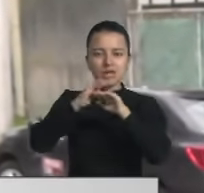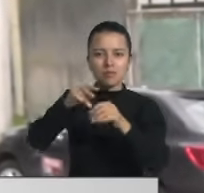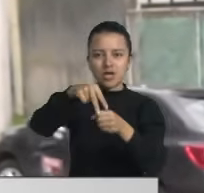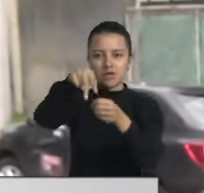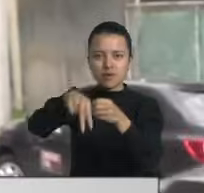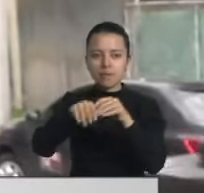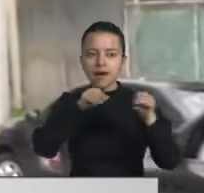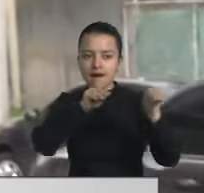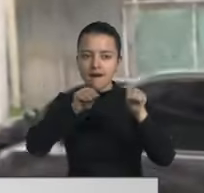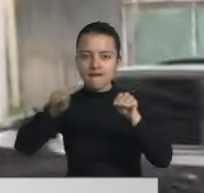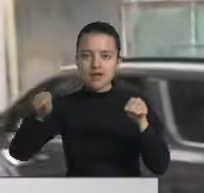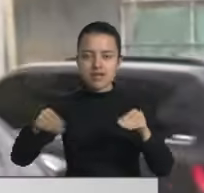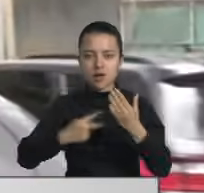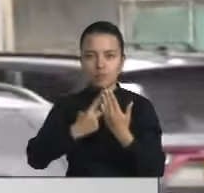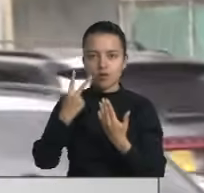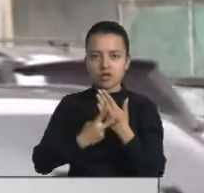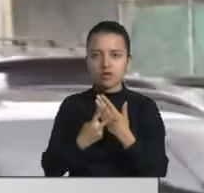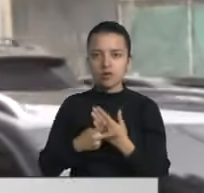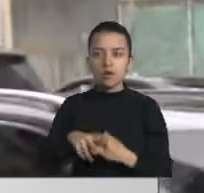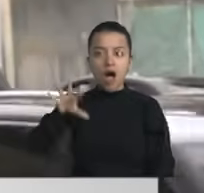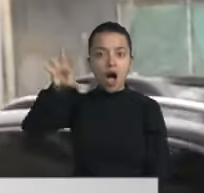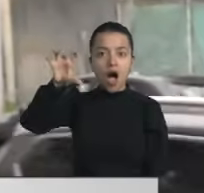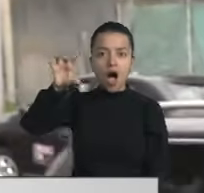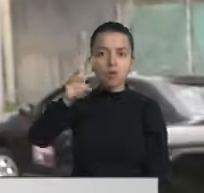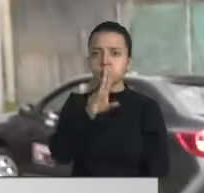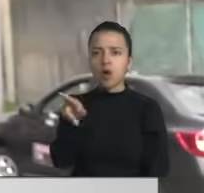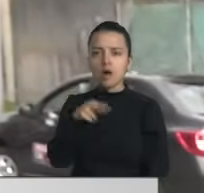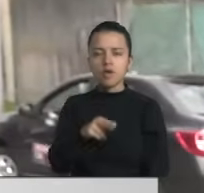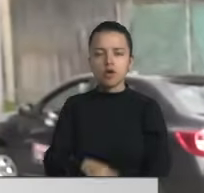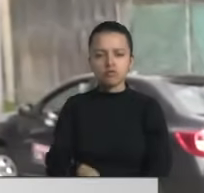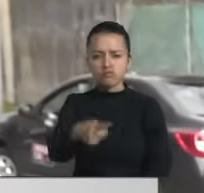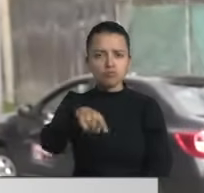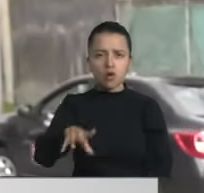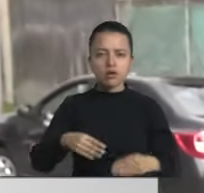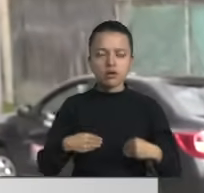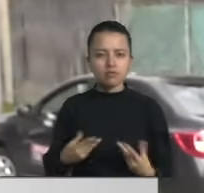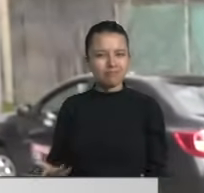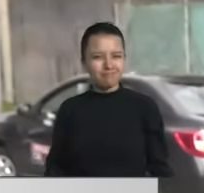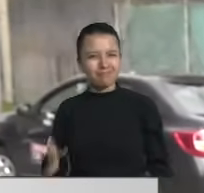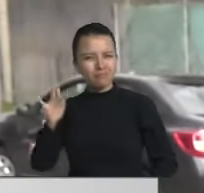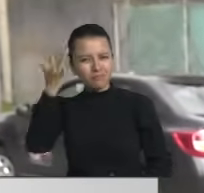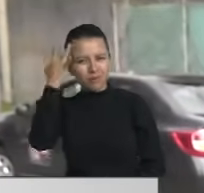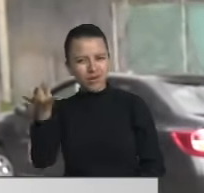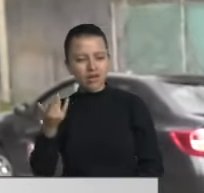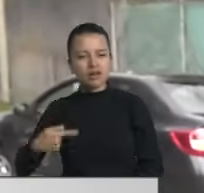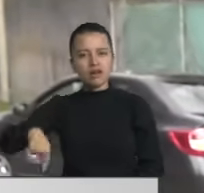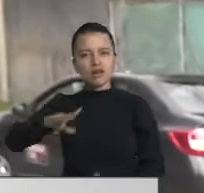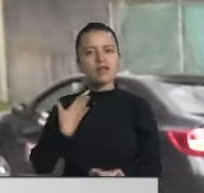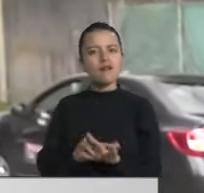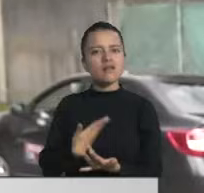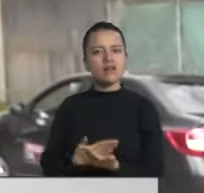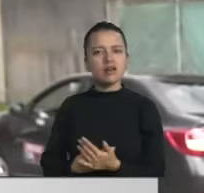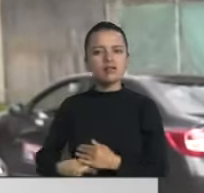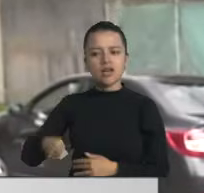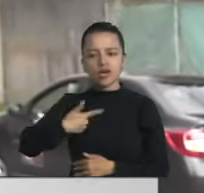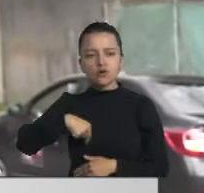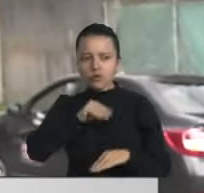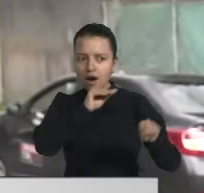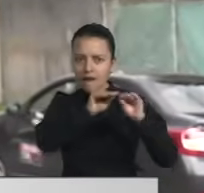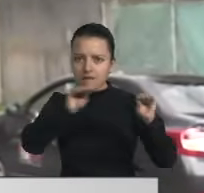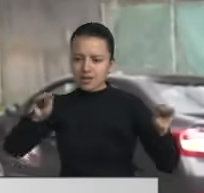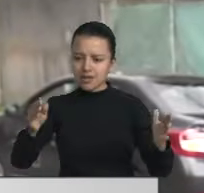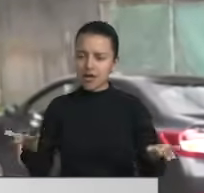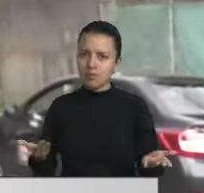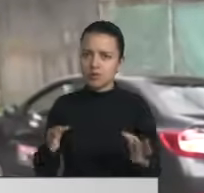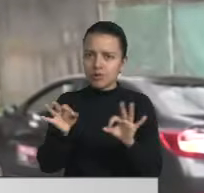gente que está haciendo las cosas bien y que comunique y que se presenta todo de la manera más transparente, la presenten como que no está haciendo las cosas para bloquear un